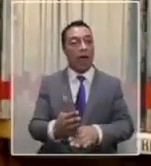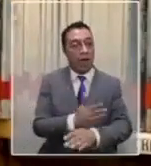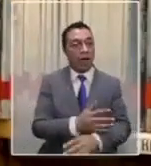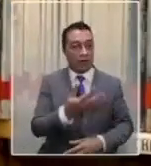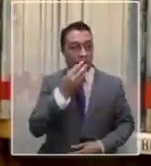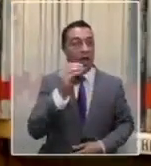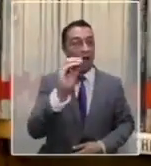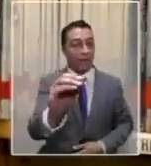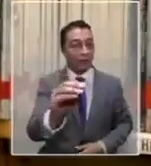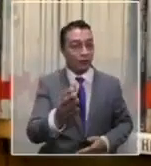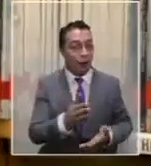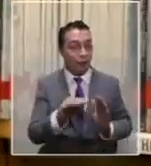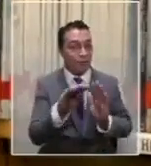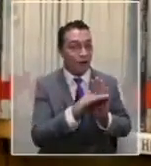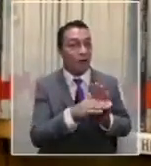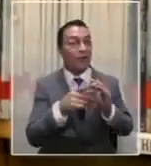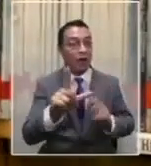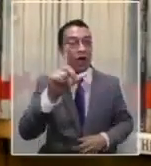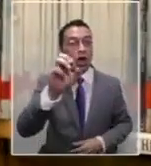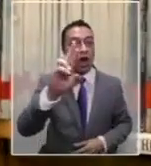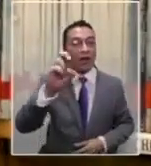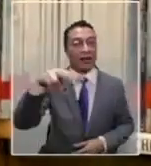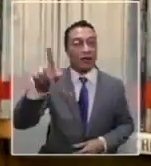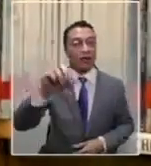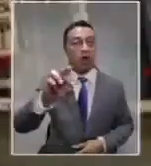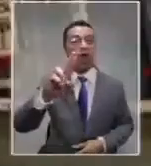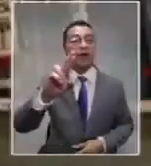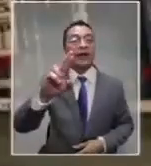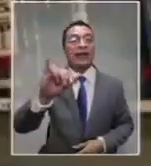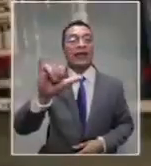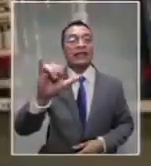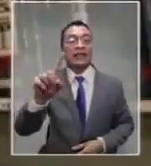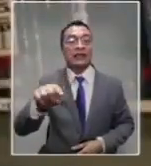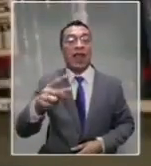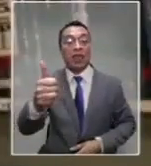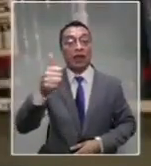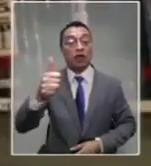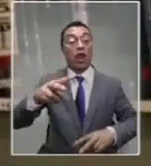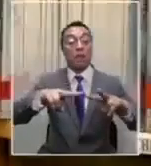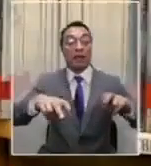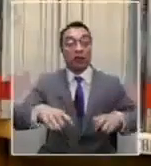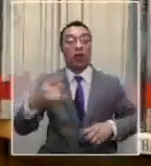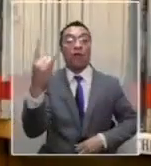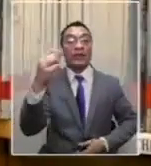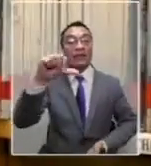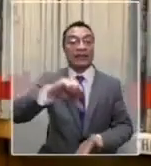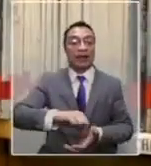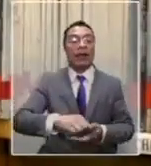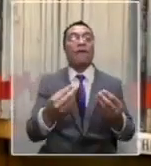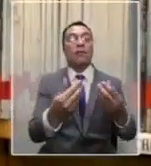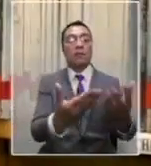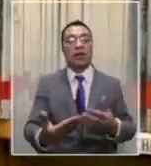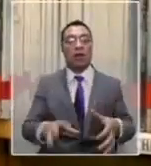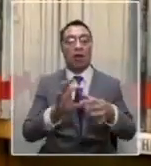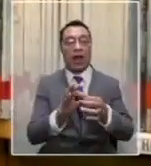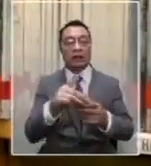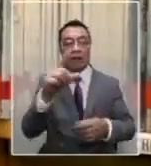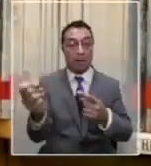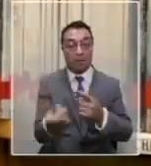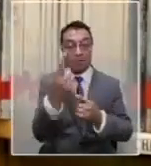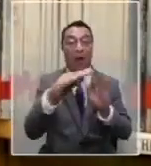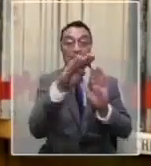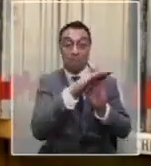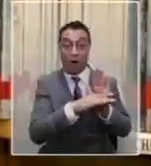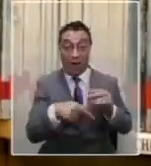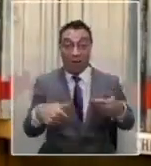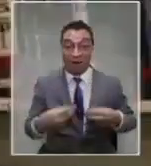que ya adelantamos al comienzo del programa. Él es Lorenzo Reyes, director de investigación de la Universidad Central. Bienvenido y gracias por acompañarnos en